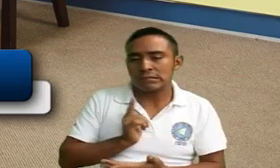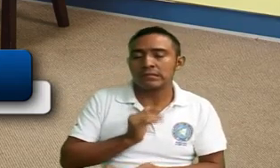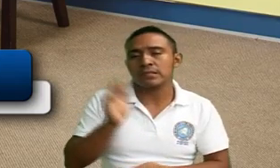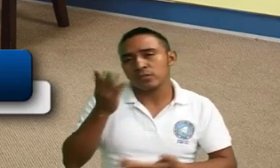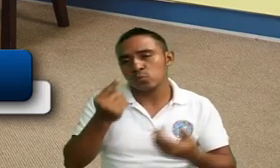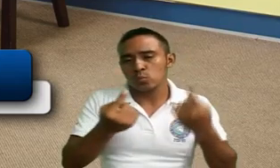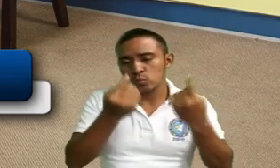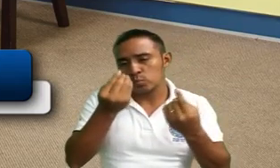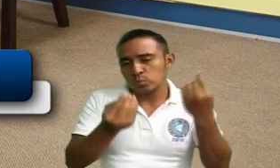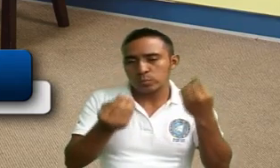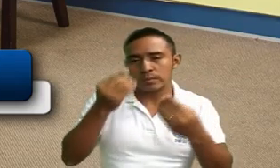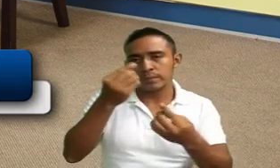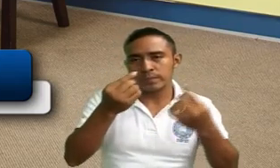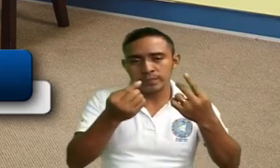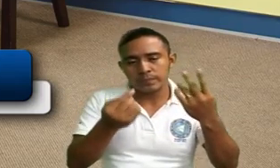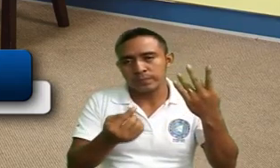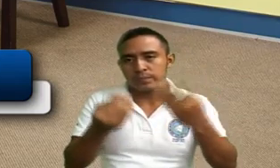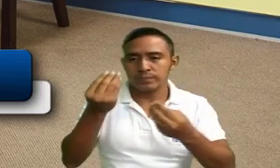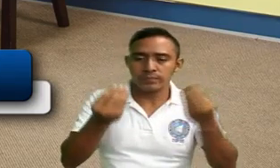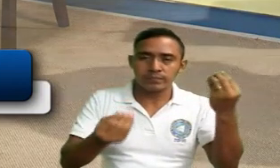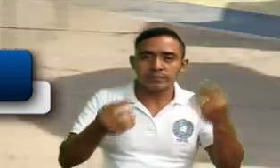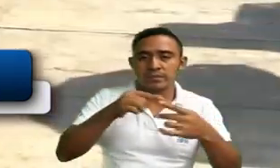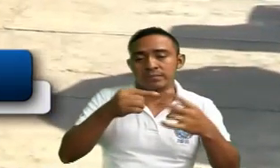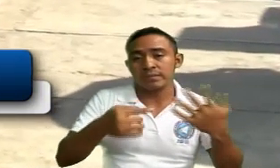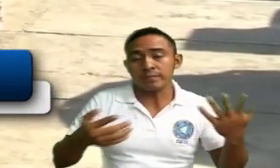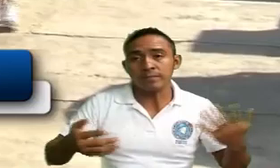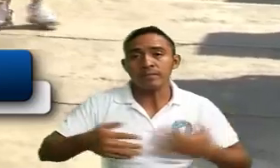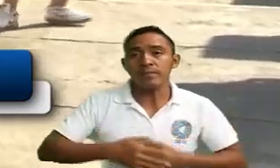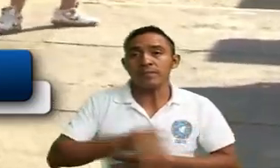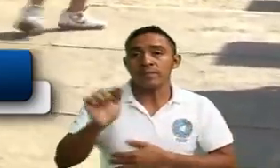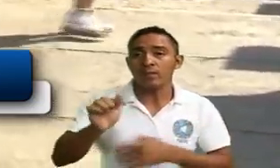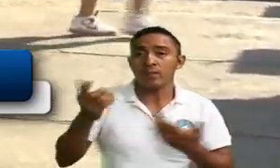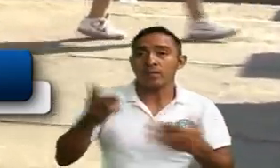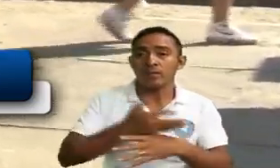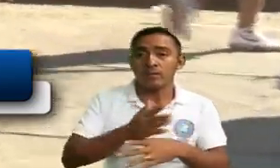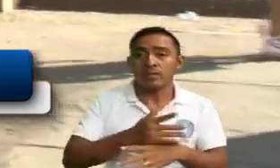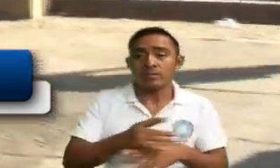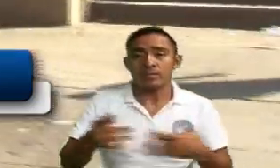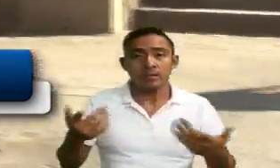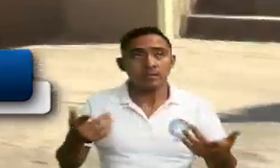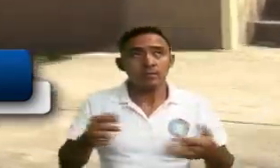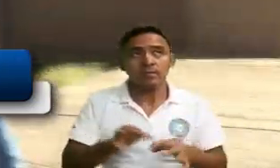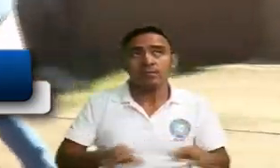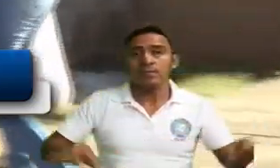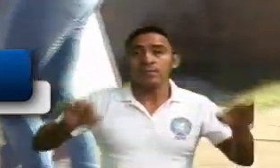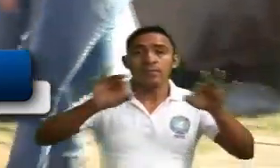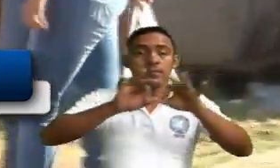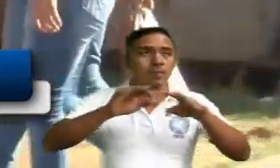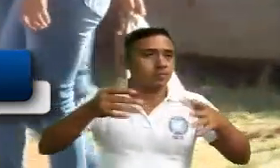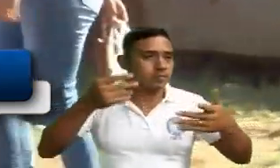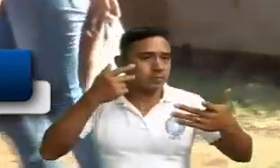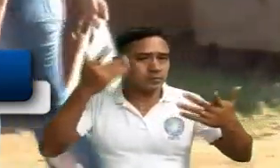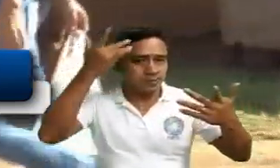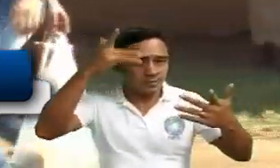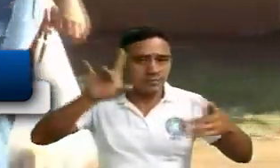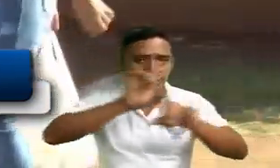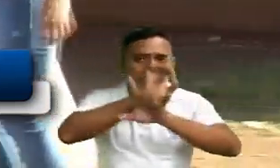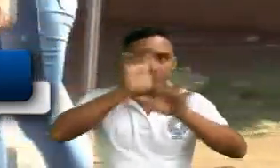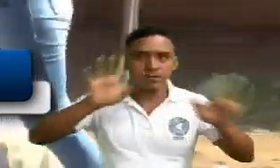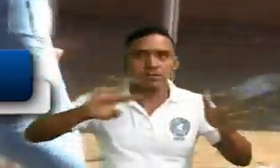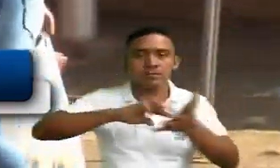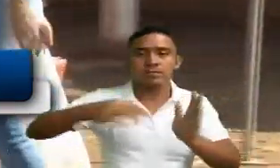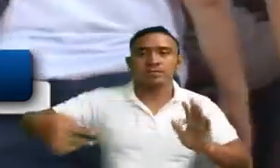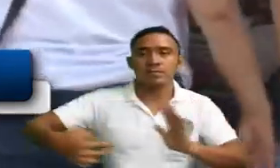Antes de meternos a hablar en ese tema, ¿verdad?, que de las variantes, es importante definir qué es el